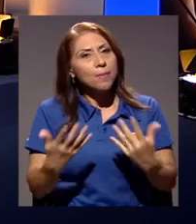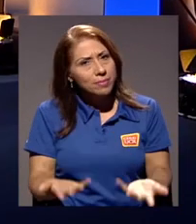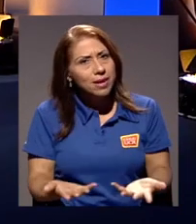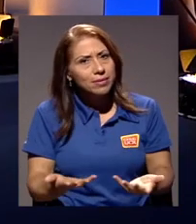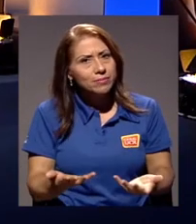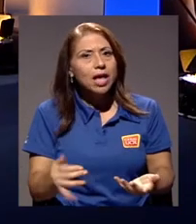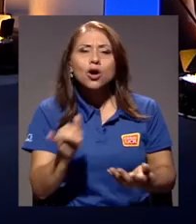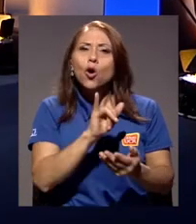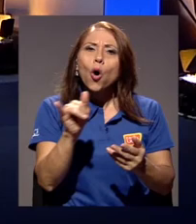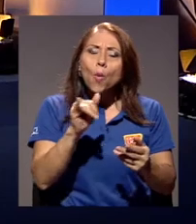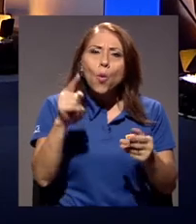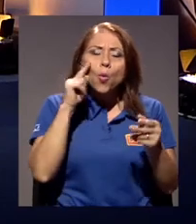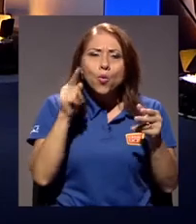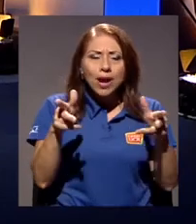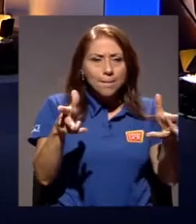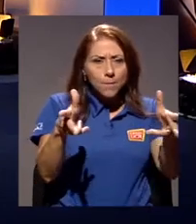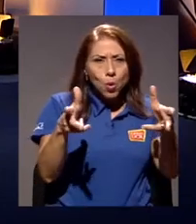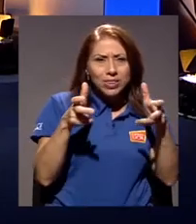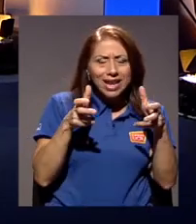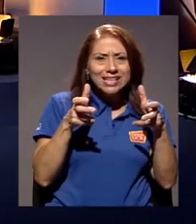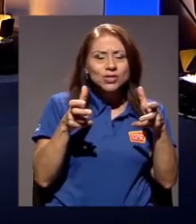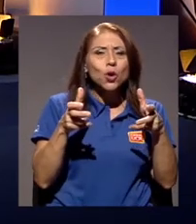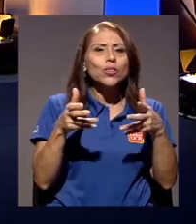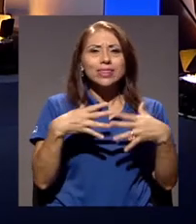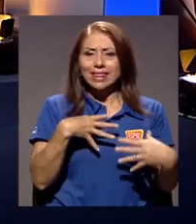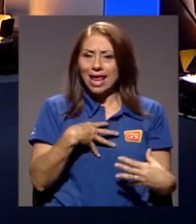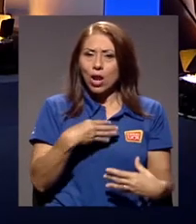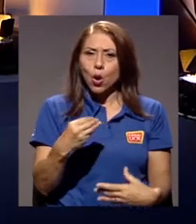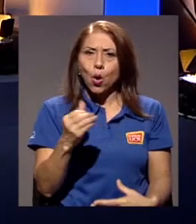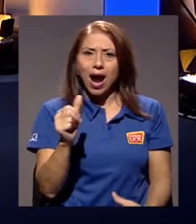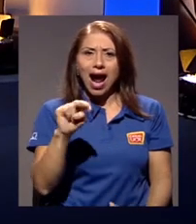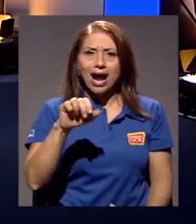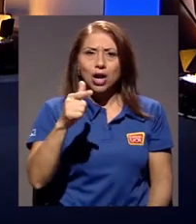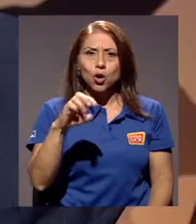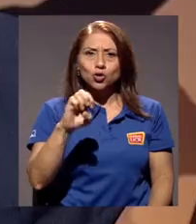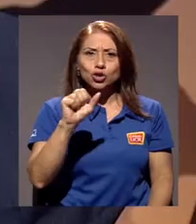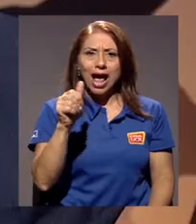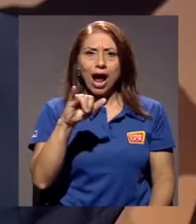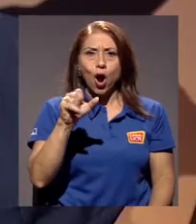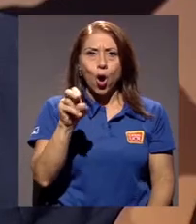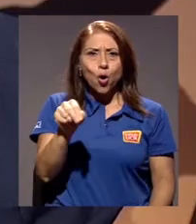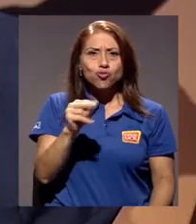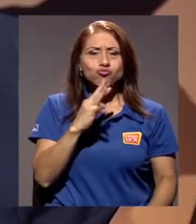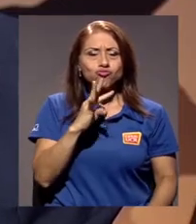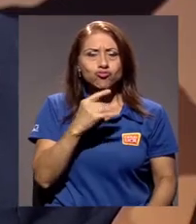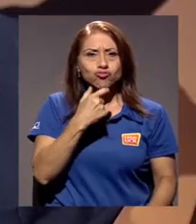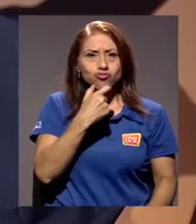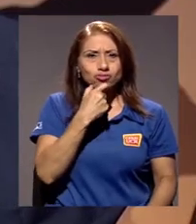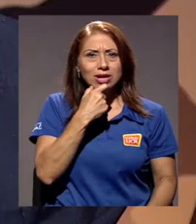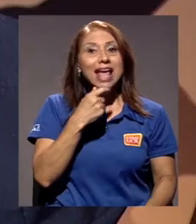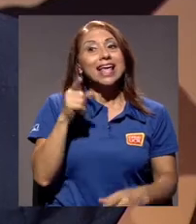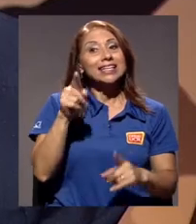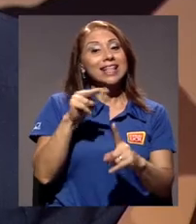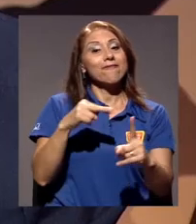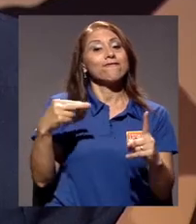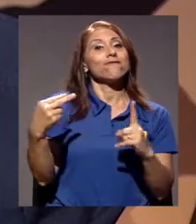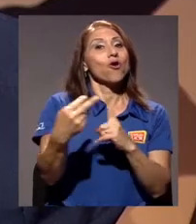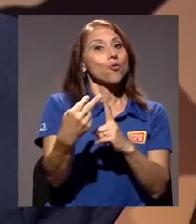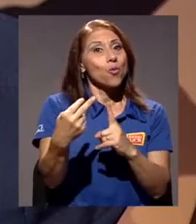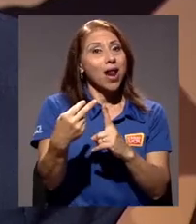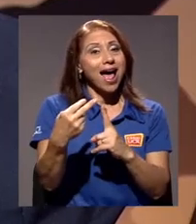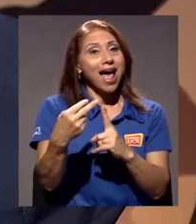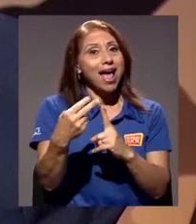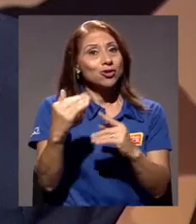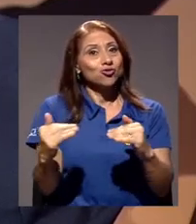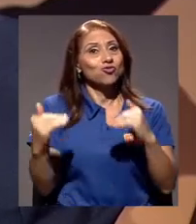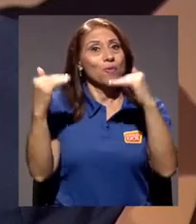lo anglosajón es la famosa fórmula de la raza superior la visión superior del huevo